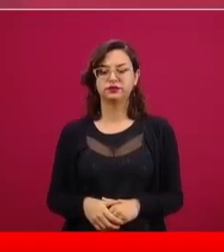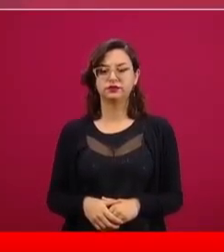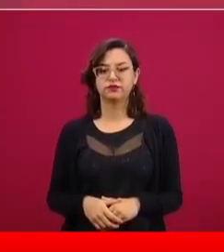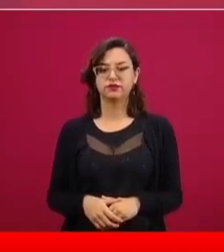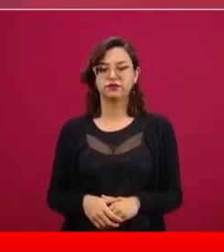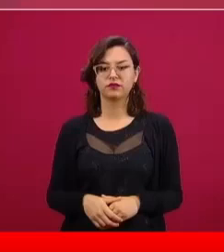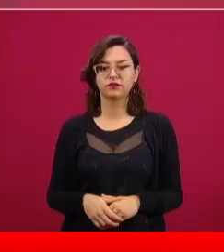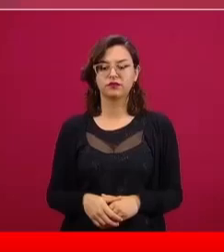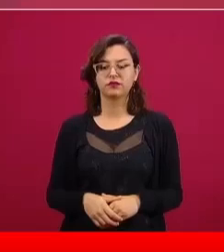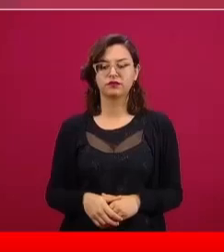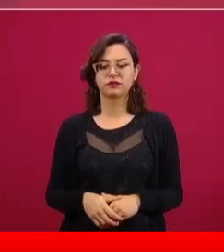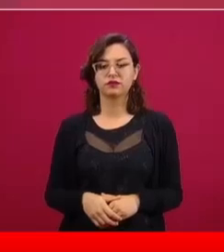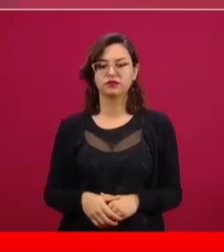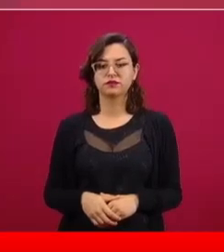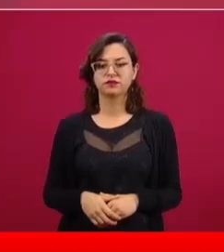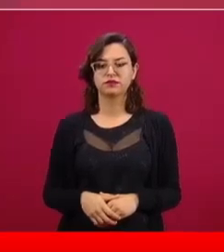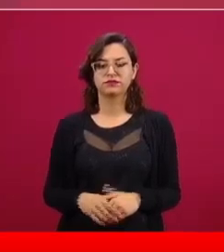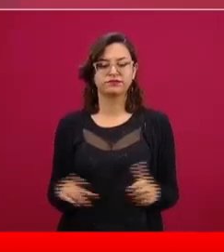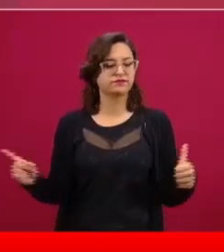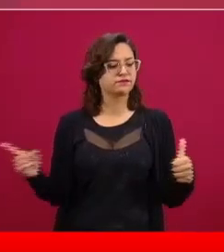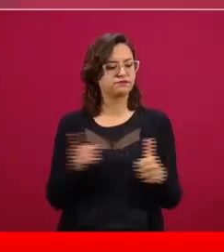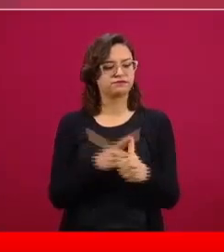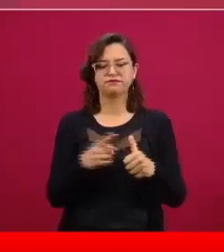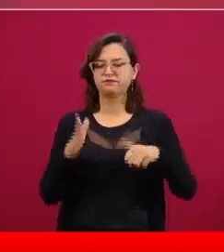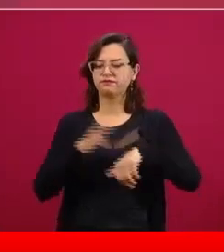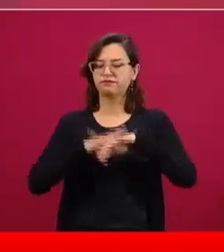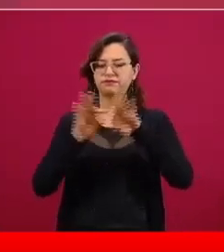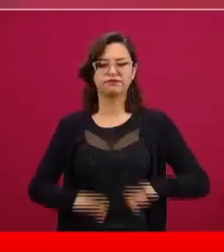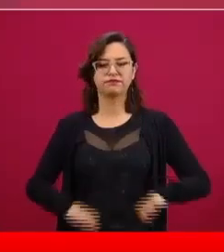Eso es lo fundamental.